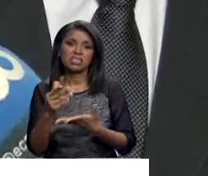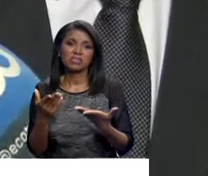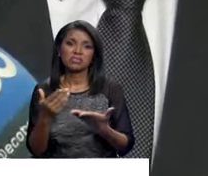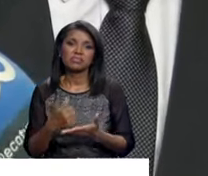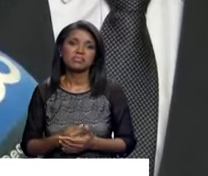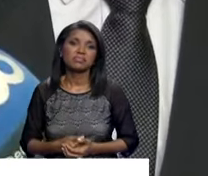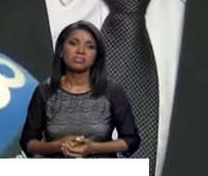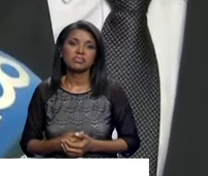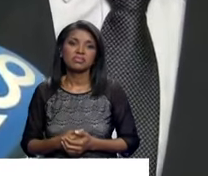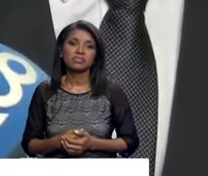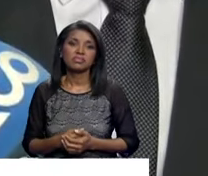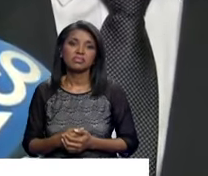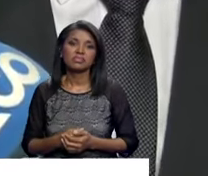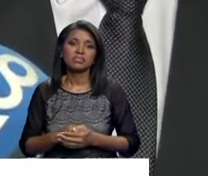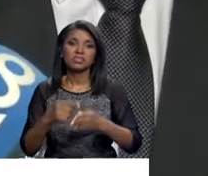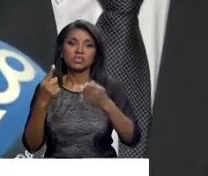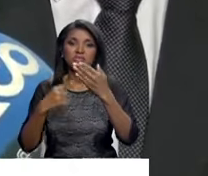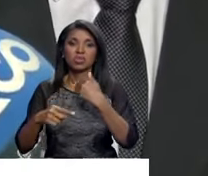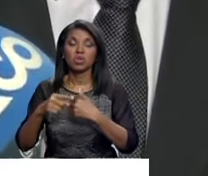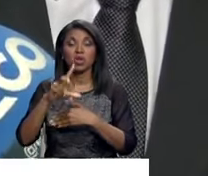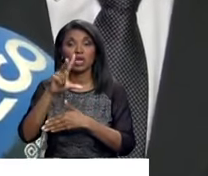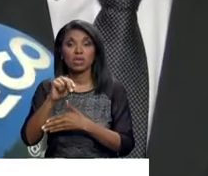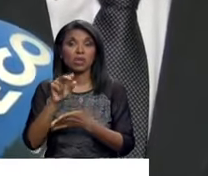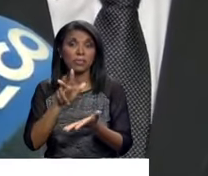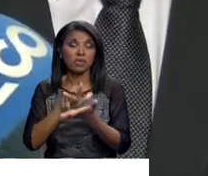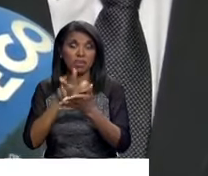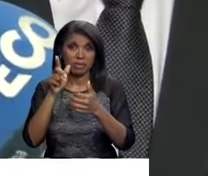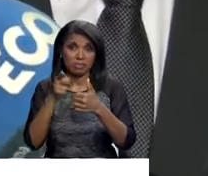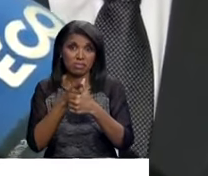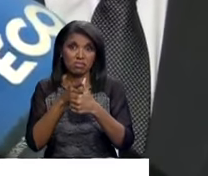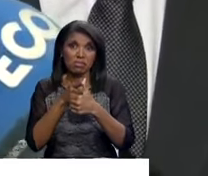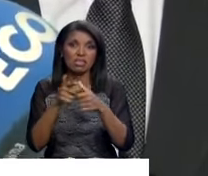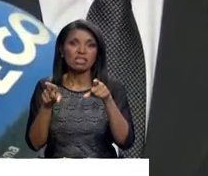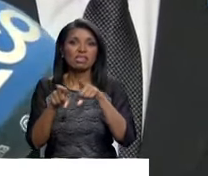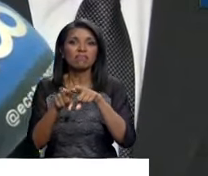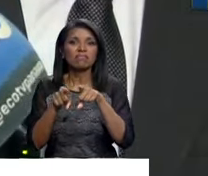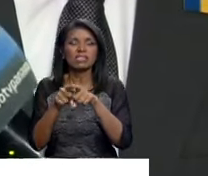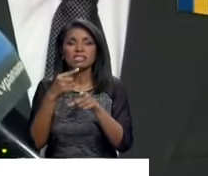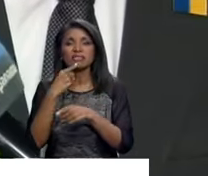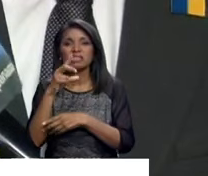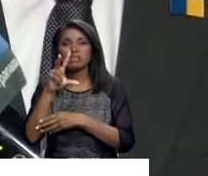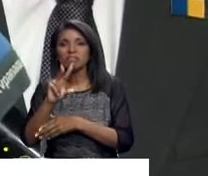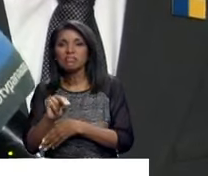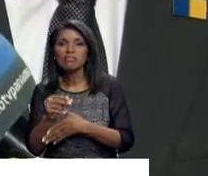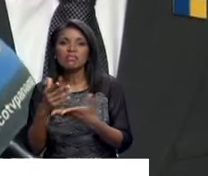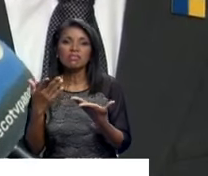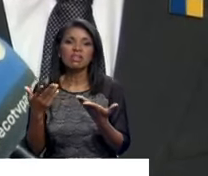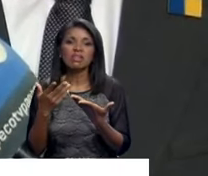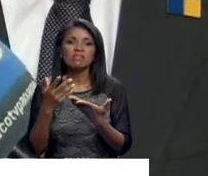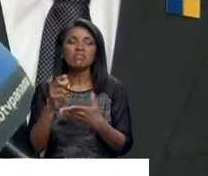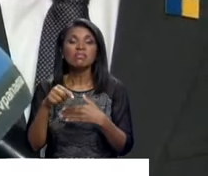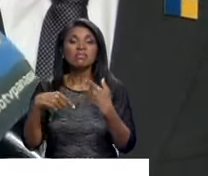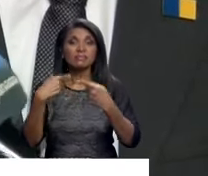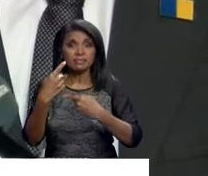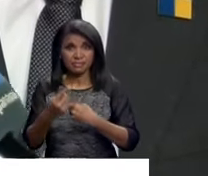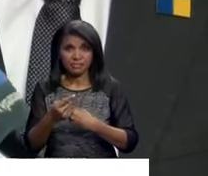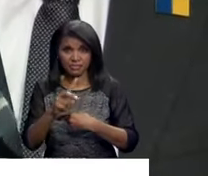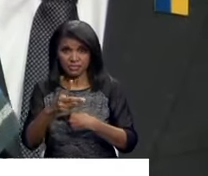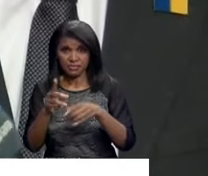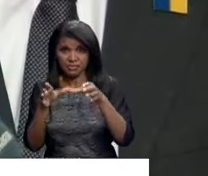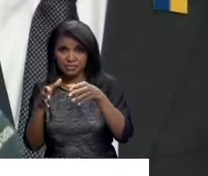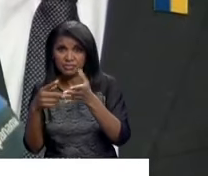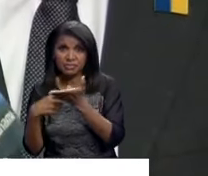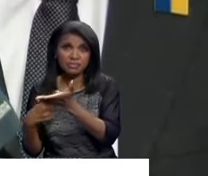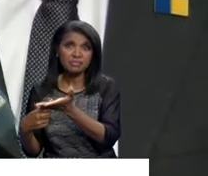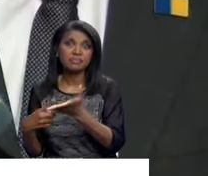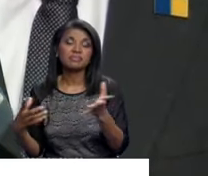mencionar, no fue solo en no aprobar en ese primer debate, sino también votar en contra de que el mismo fuera una subcomisión donde se podía seguir aportando